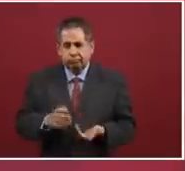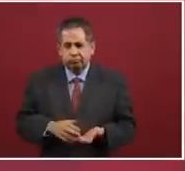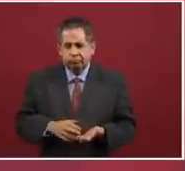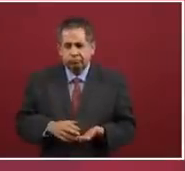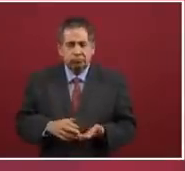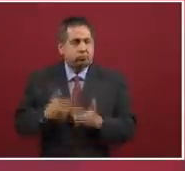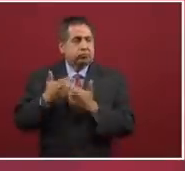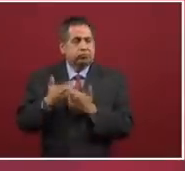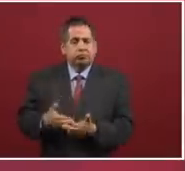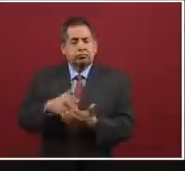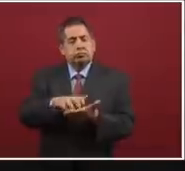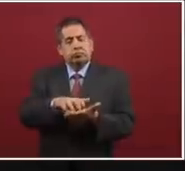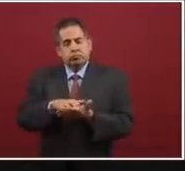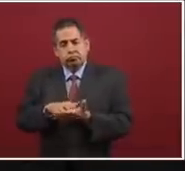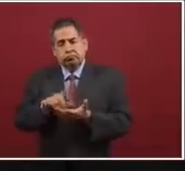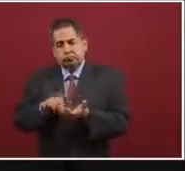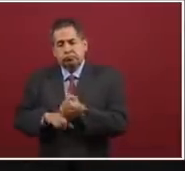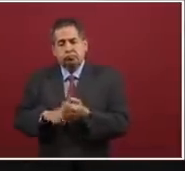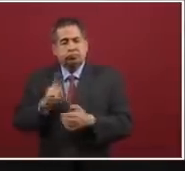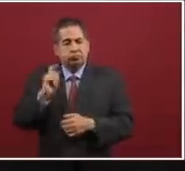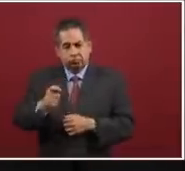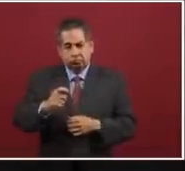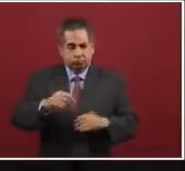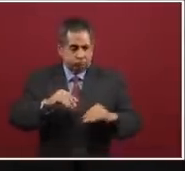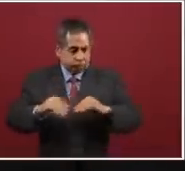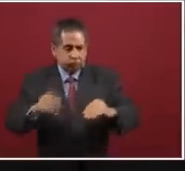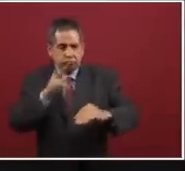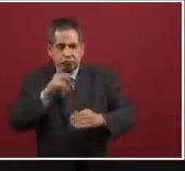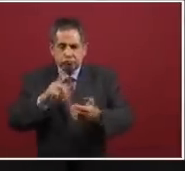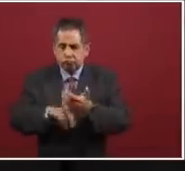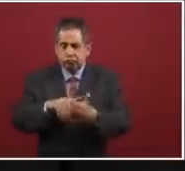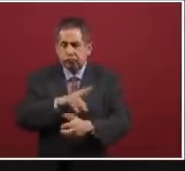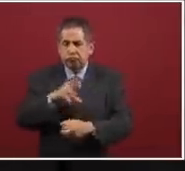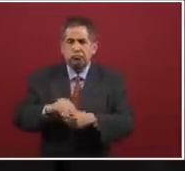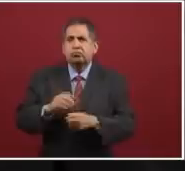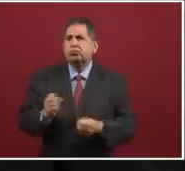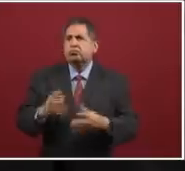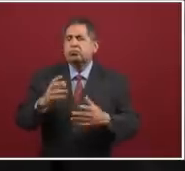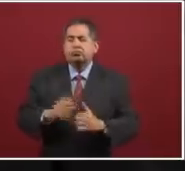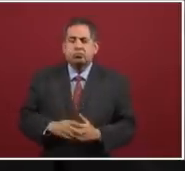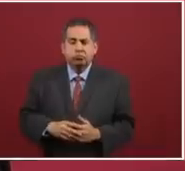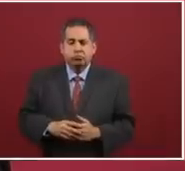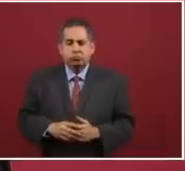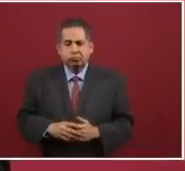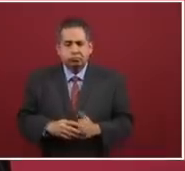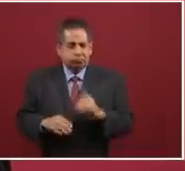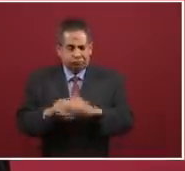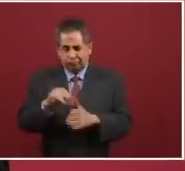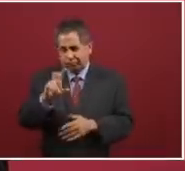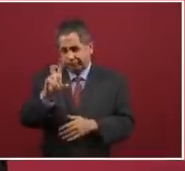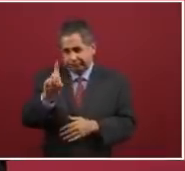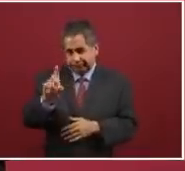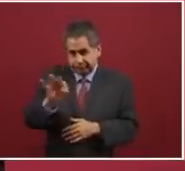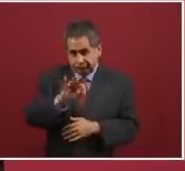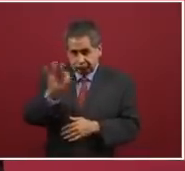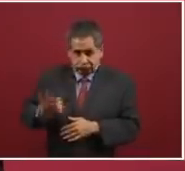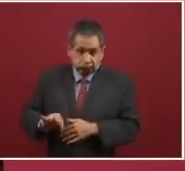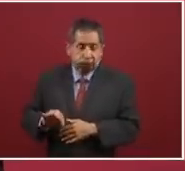tenemos un ahorro en la operación de Pemex de hasta el 30%.